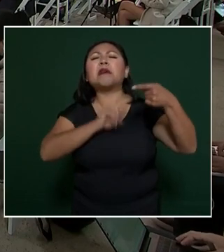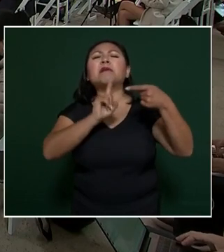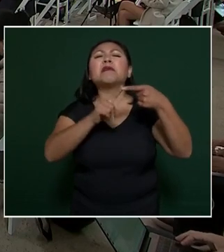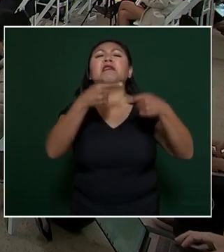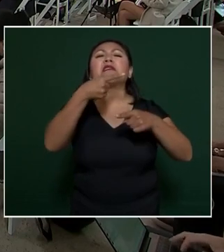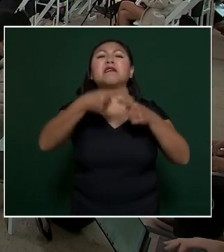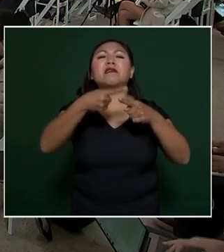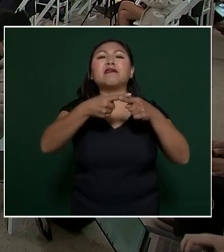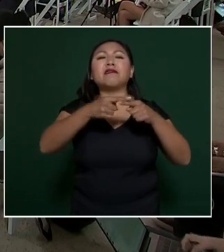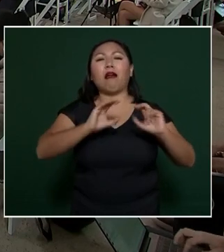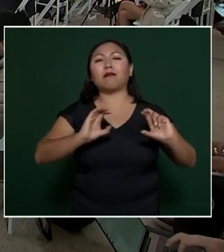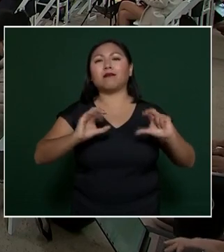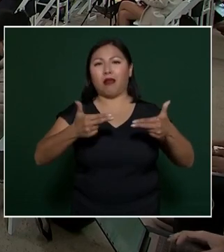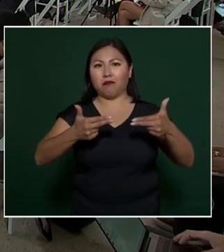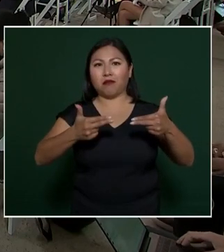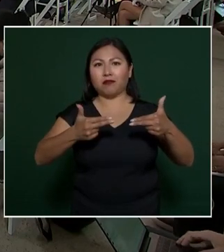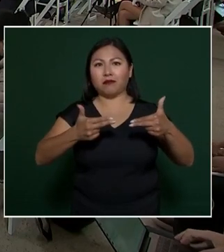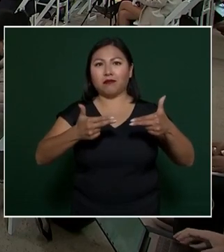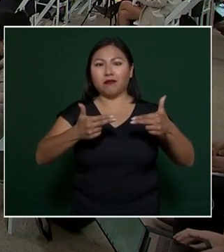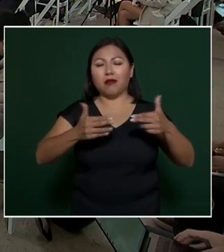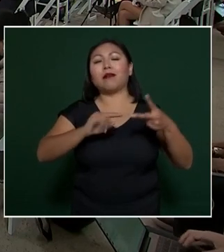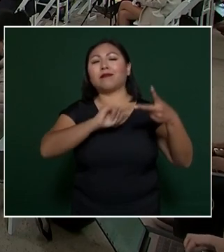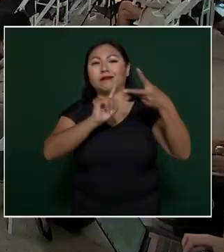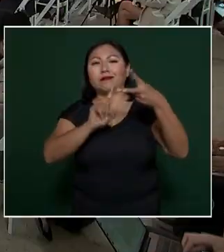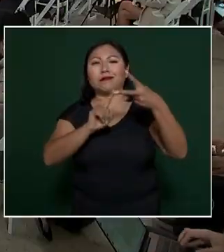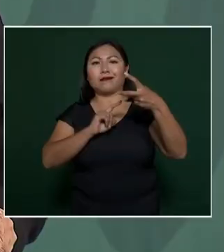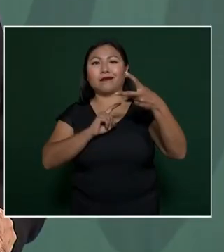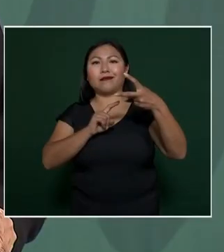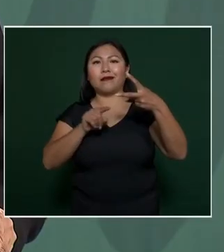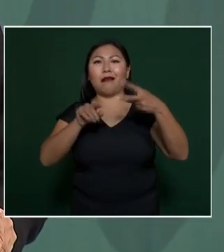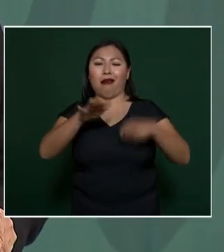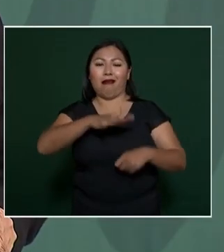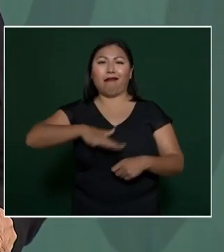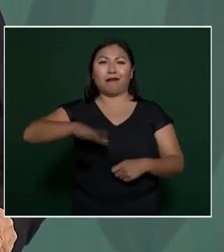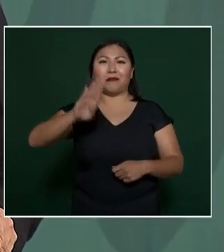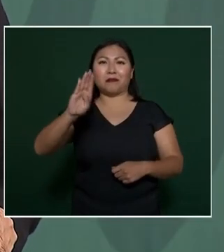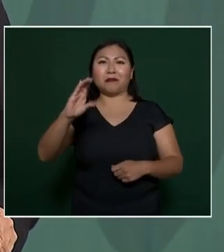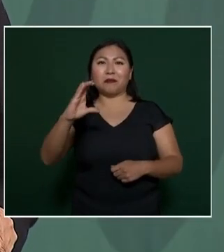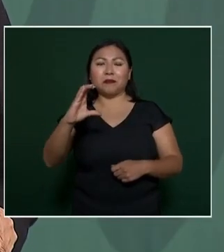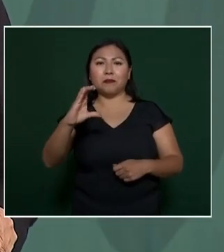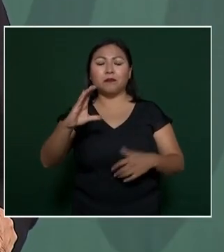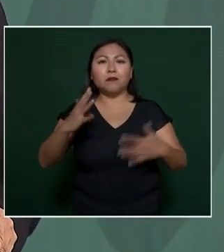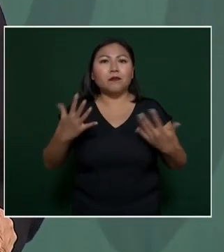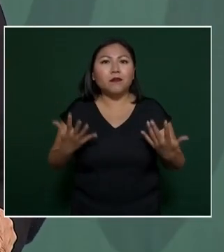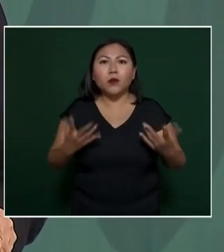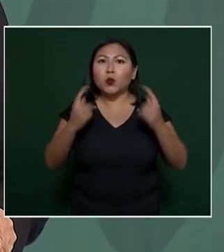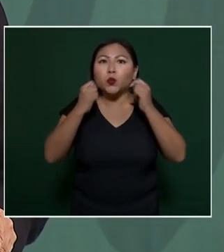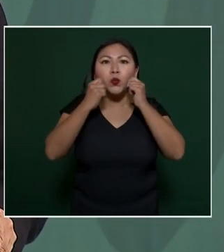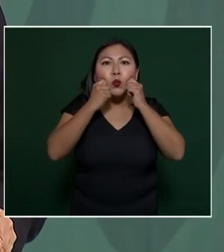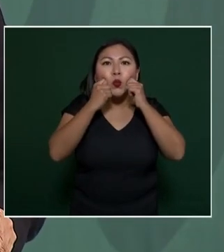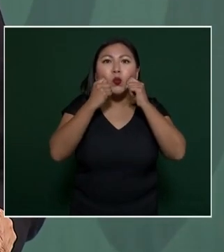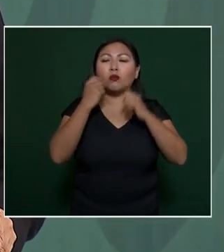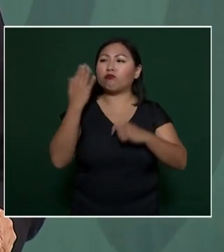llevamos nosotros en el gobierno a pesar de la pandemia a pesar de los